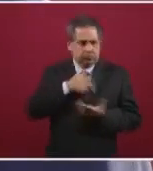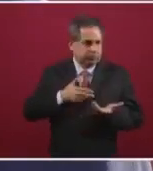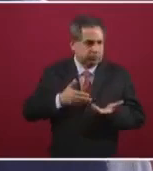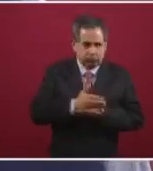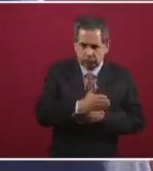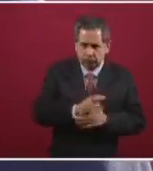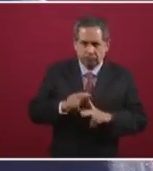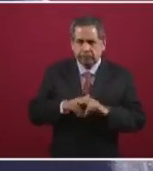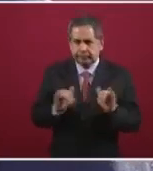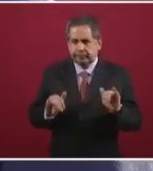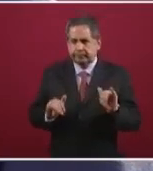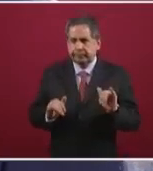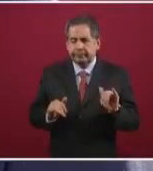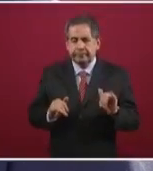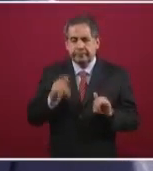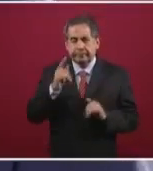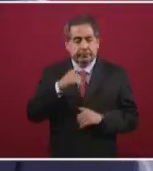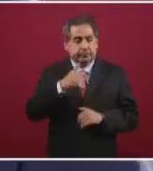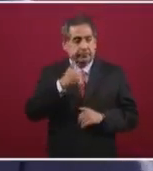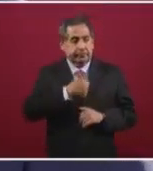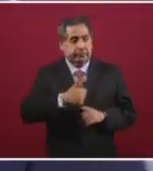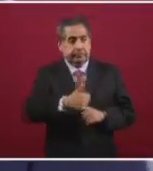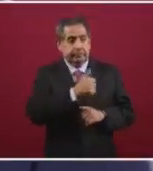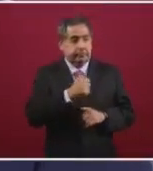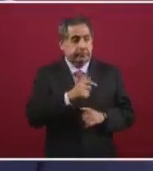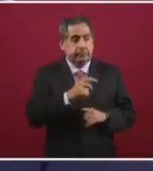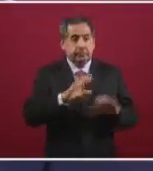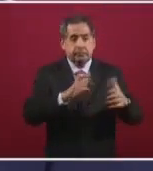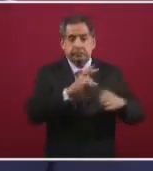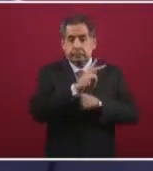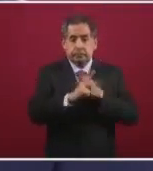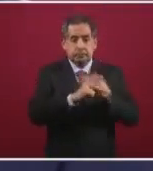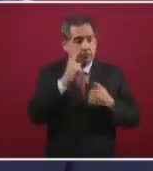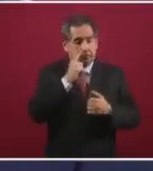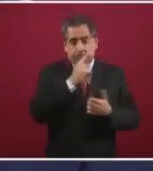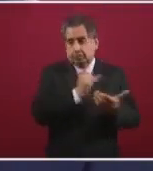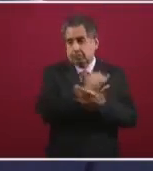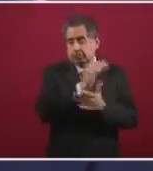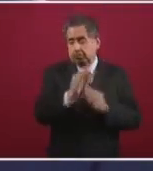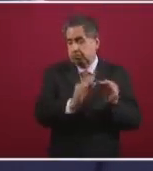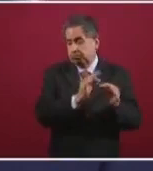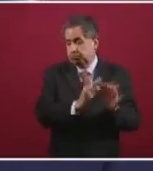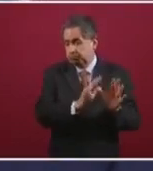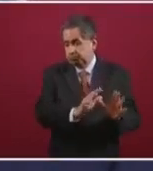intervención y la autodeterminación de los pueblos.